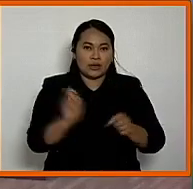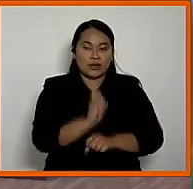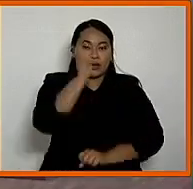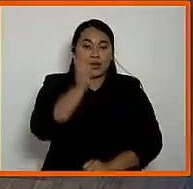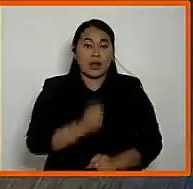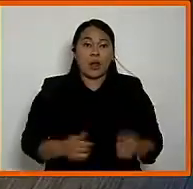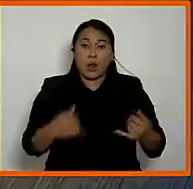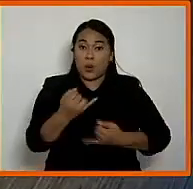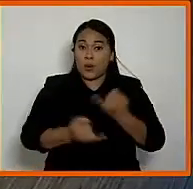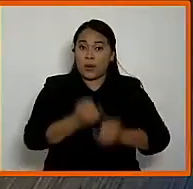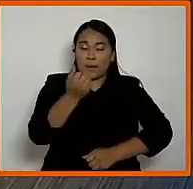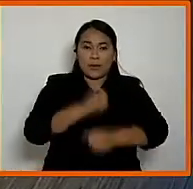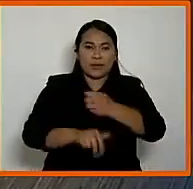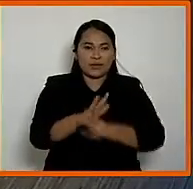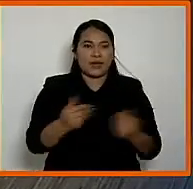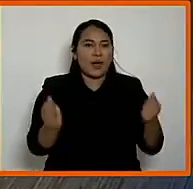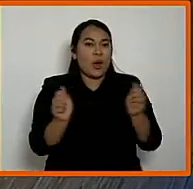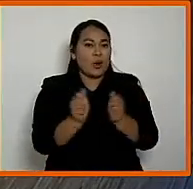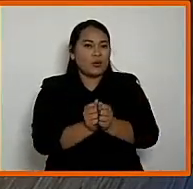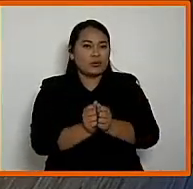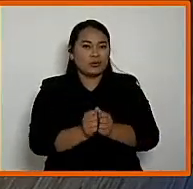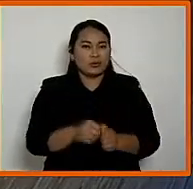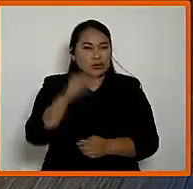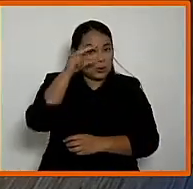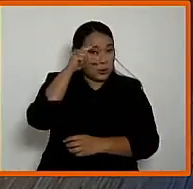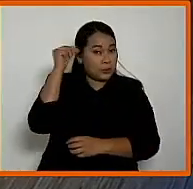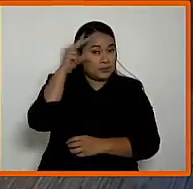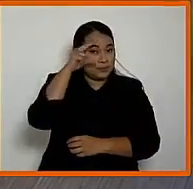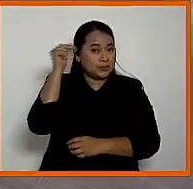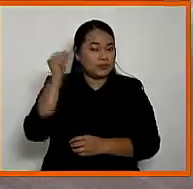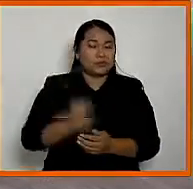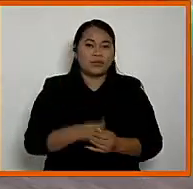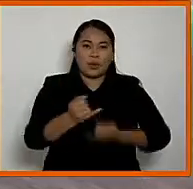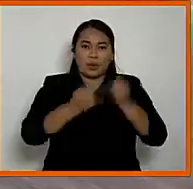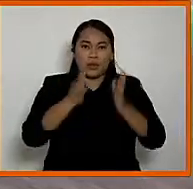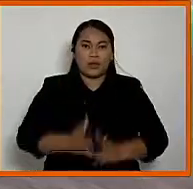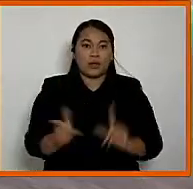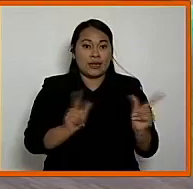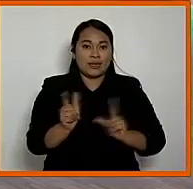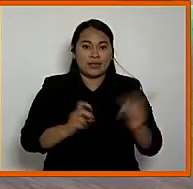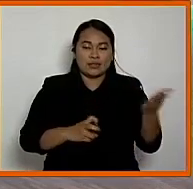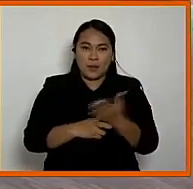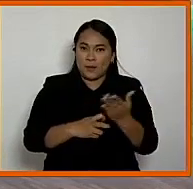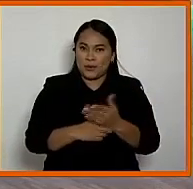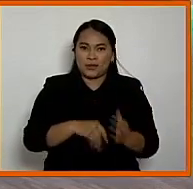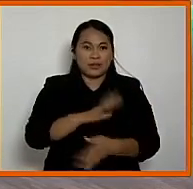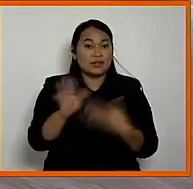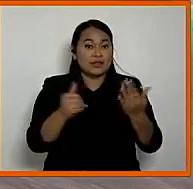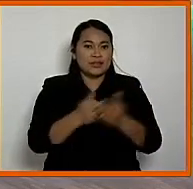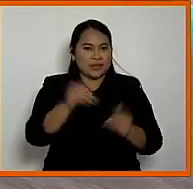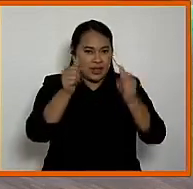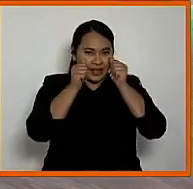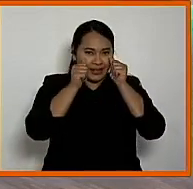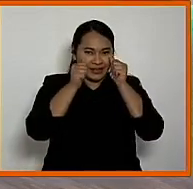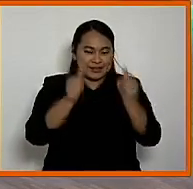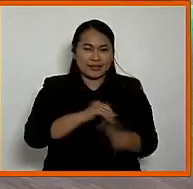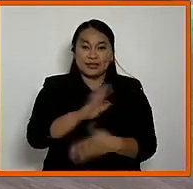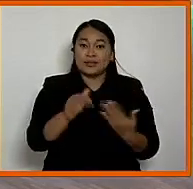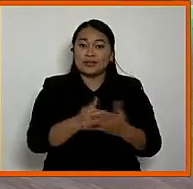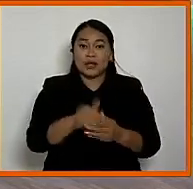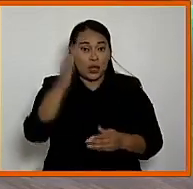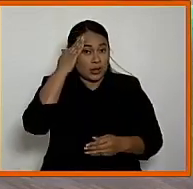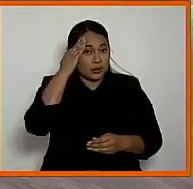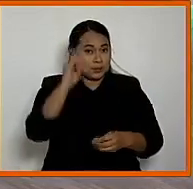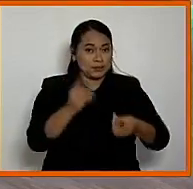con Natalia. Muchísimas gracias, Milka. Querido jugador, espero tengas tu boleto en mano y estés atento porque tu primer número ganador